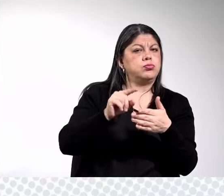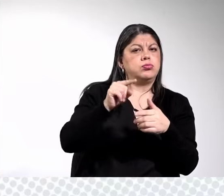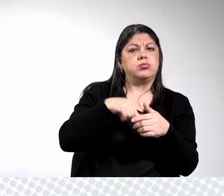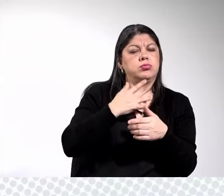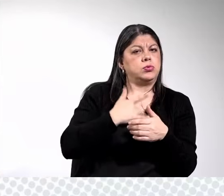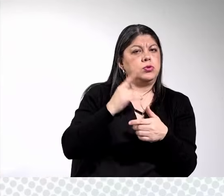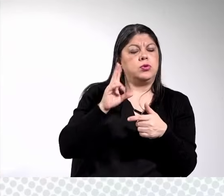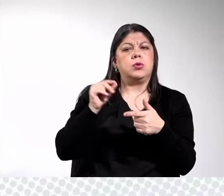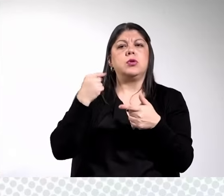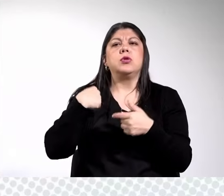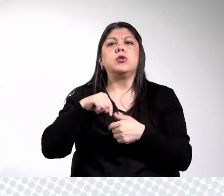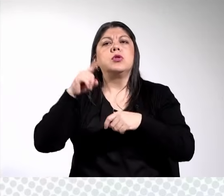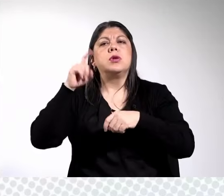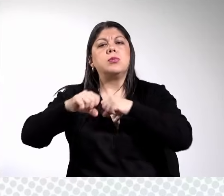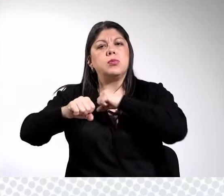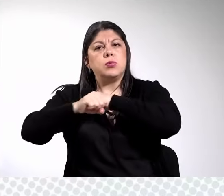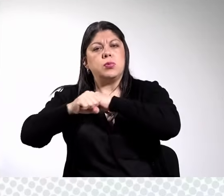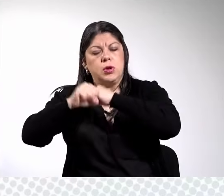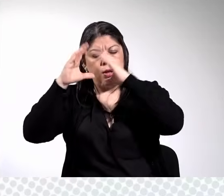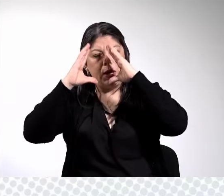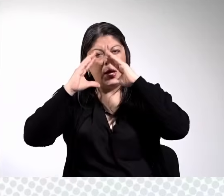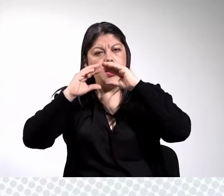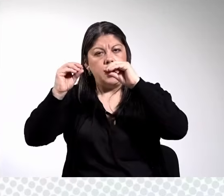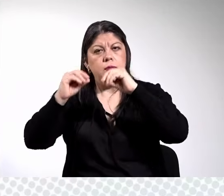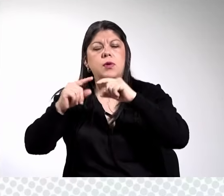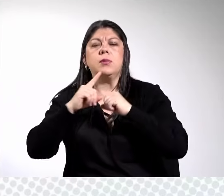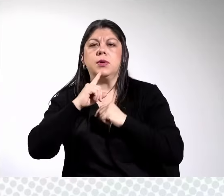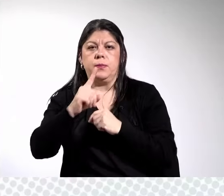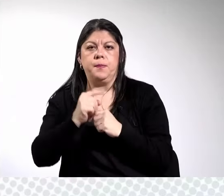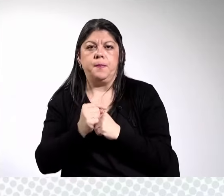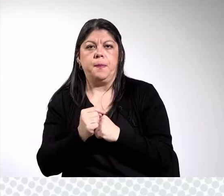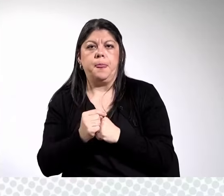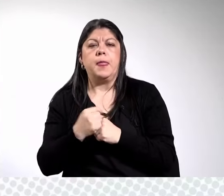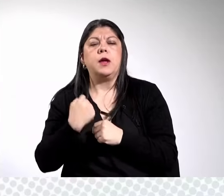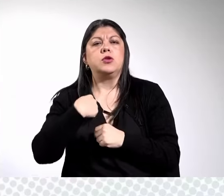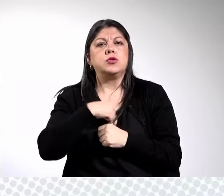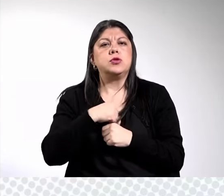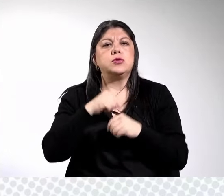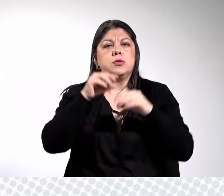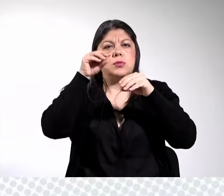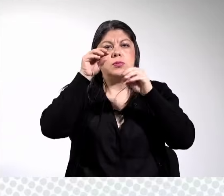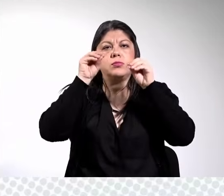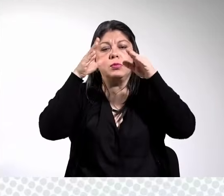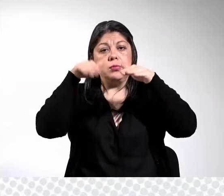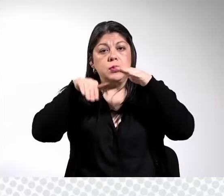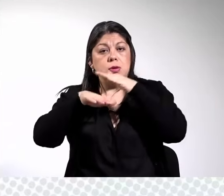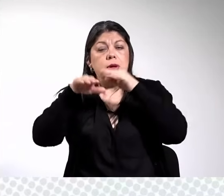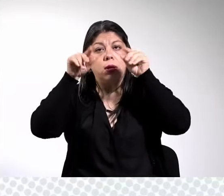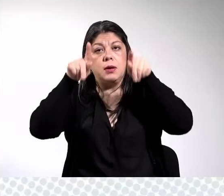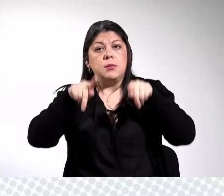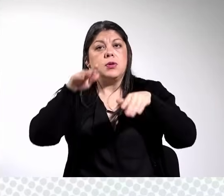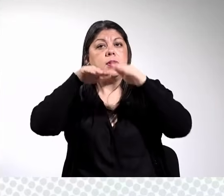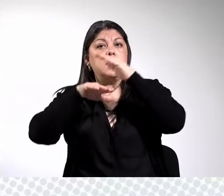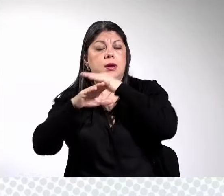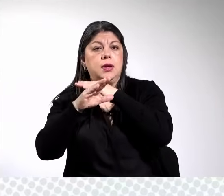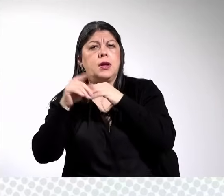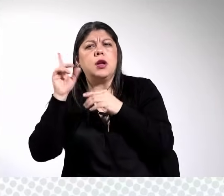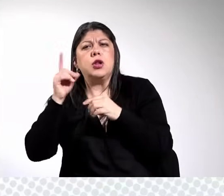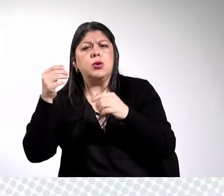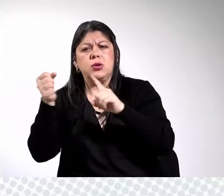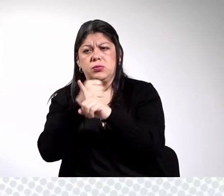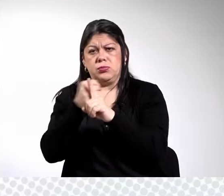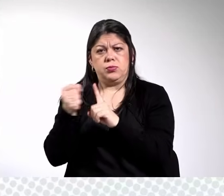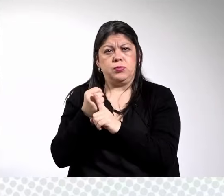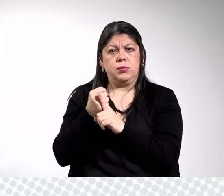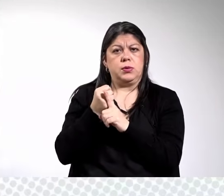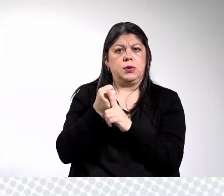una campaña de información verdadera si de verdad el migrante en dónde nos está maltratando a los propios,